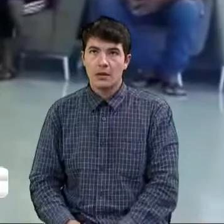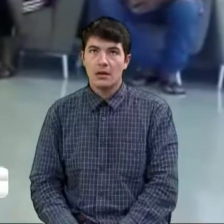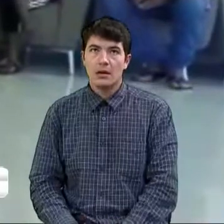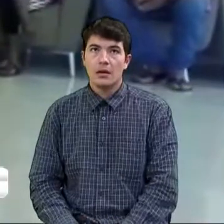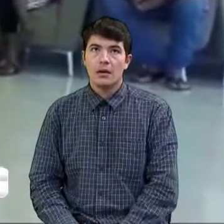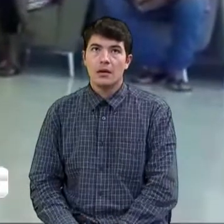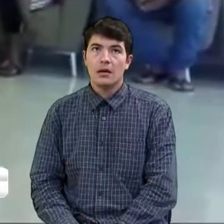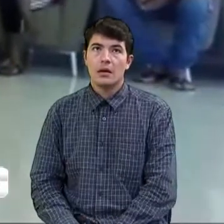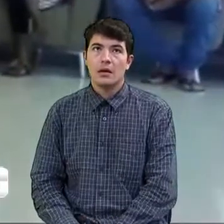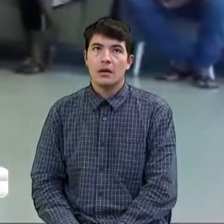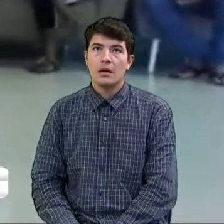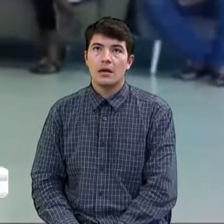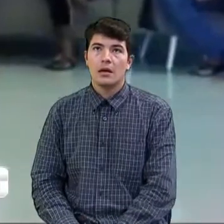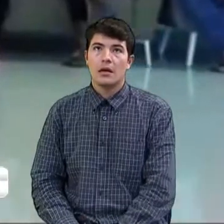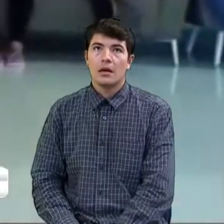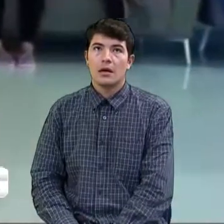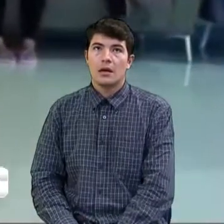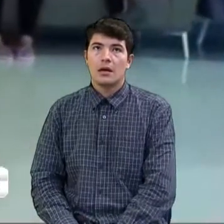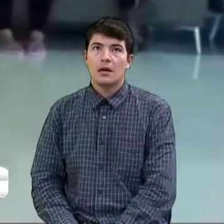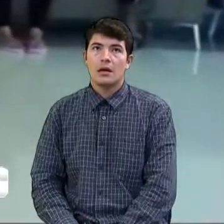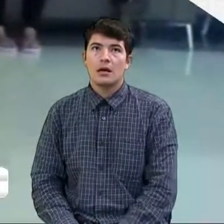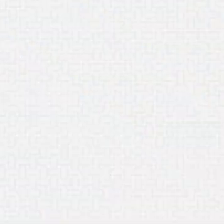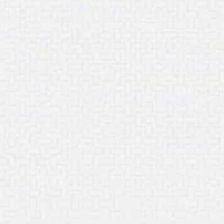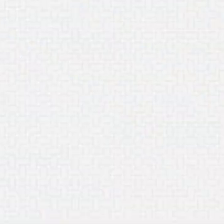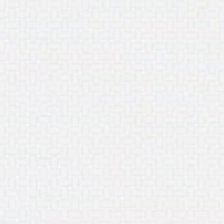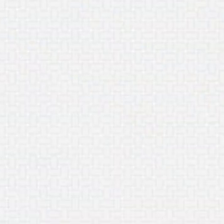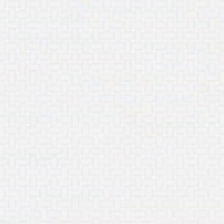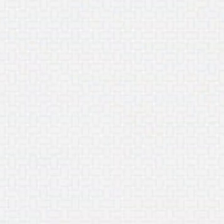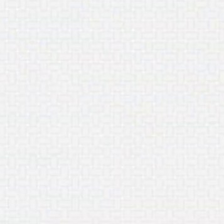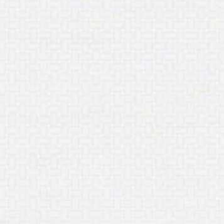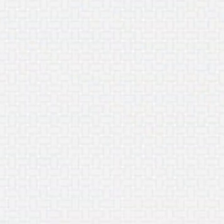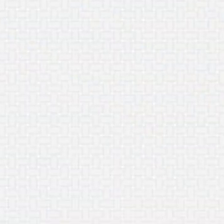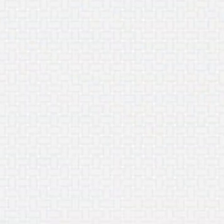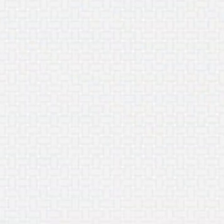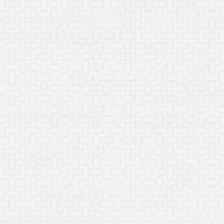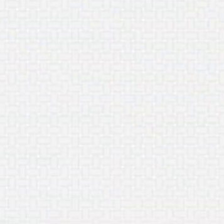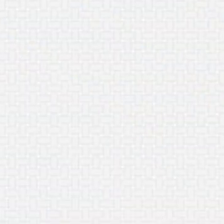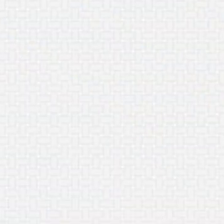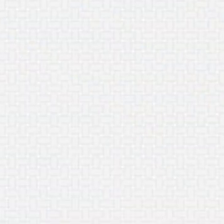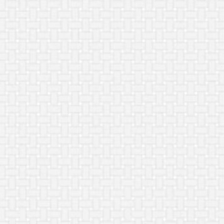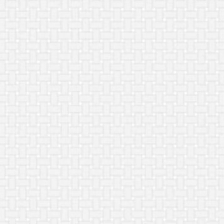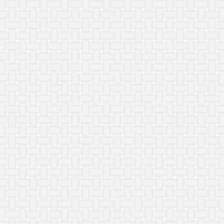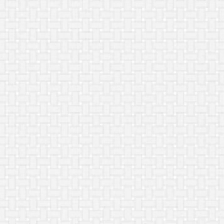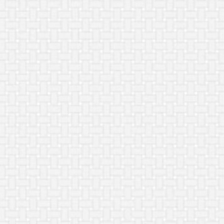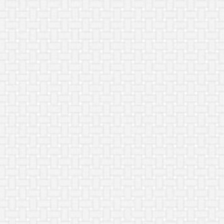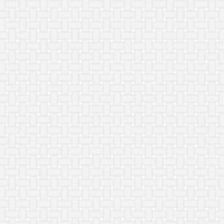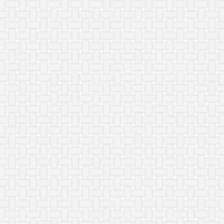Canaltro.com.